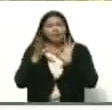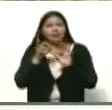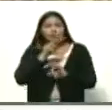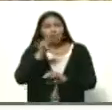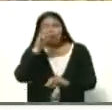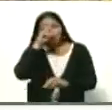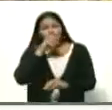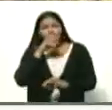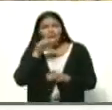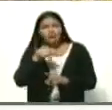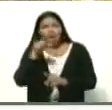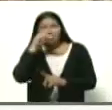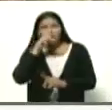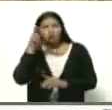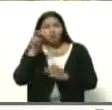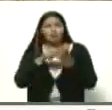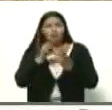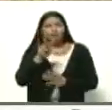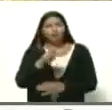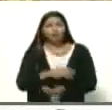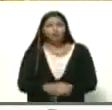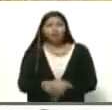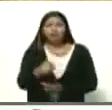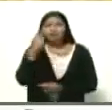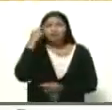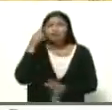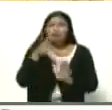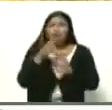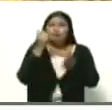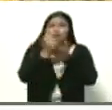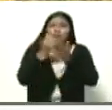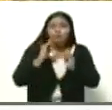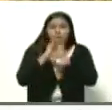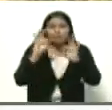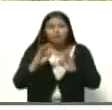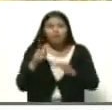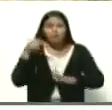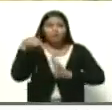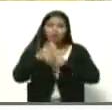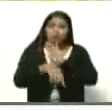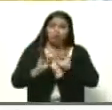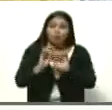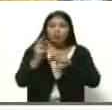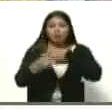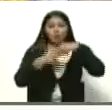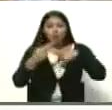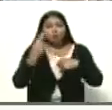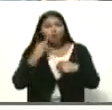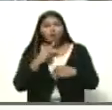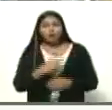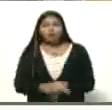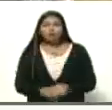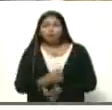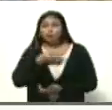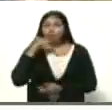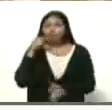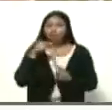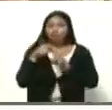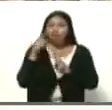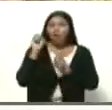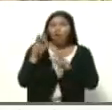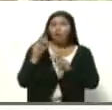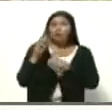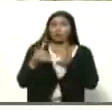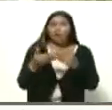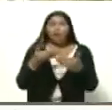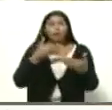20 años, este año 2002, una fecha que marca el inicio y la profundización de la Revolución Bolivariana. Nosotros tuvimos la oportunidad